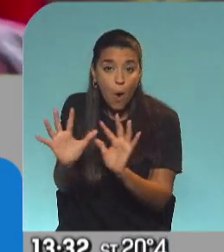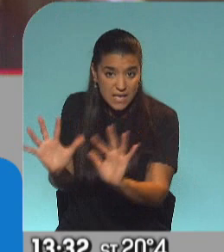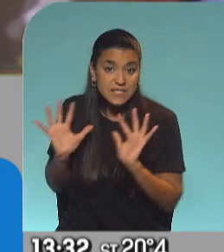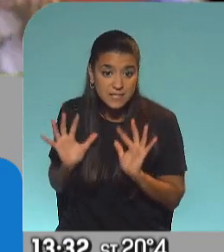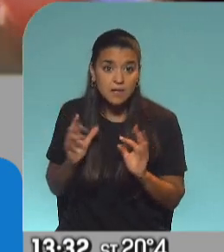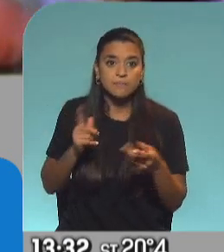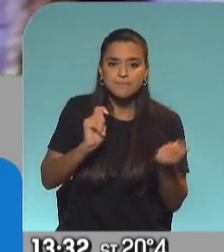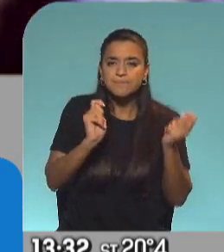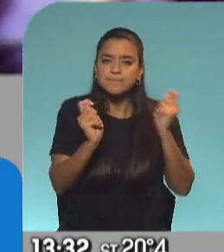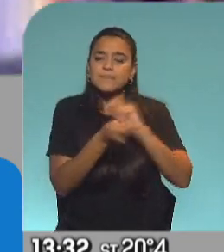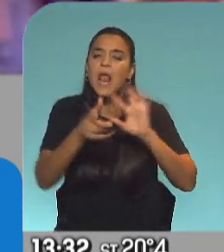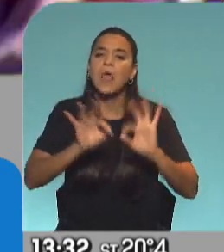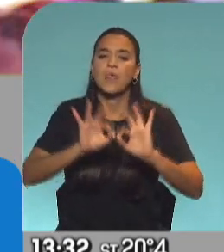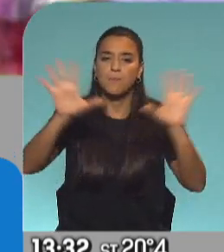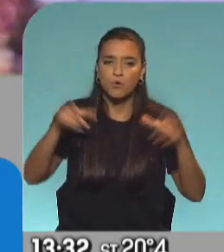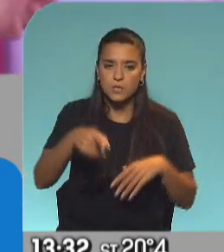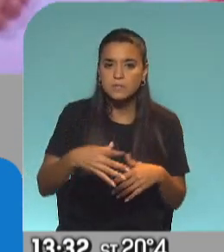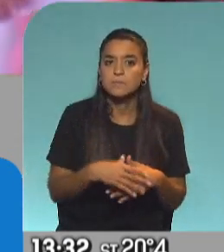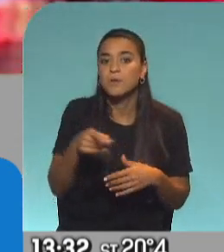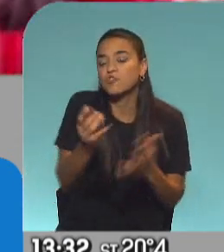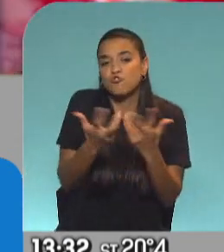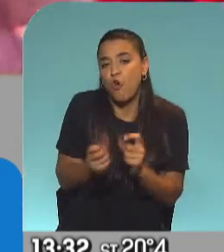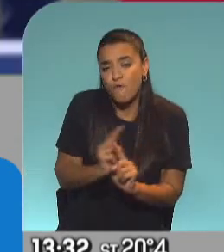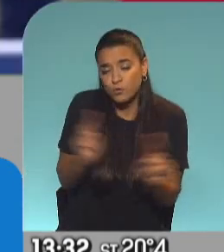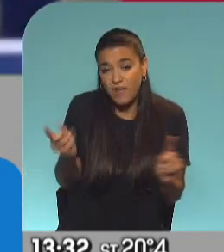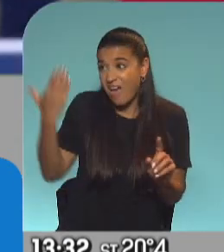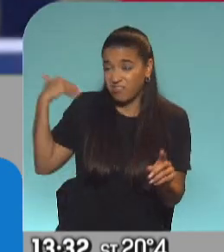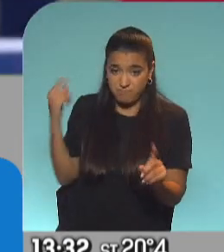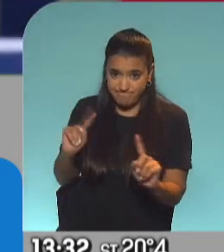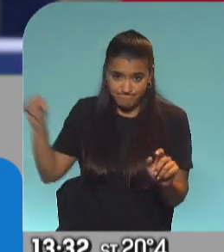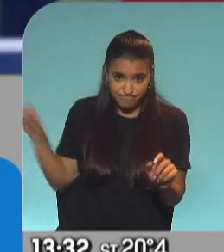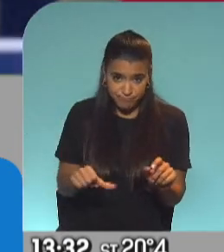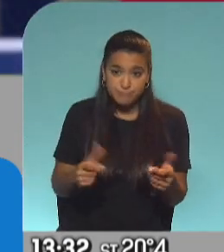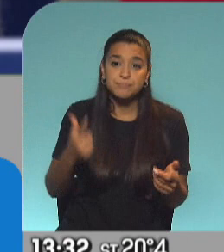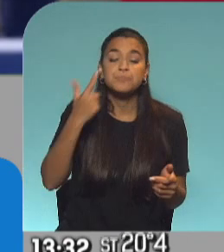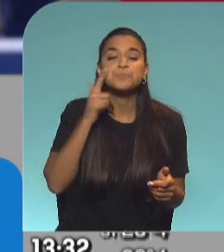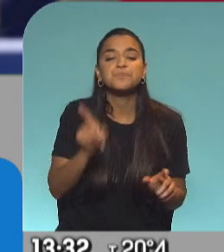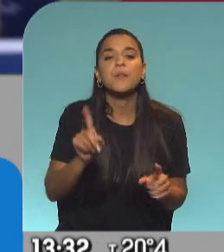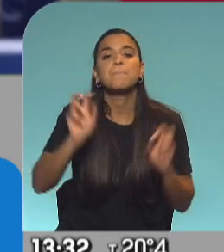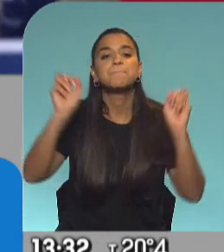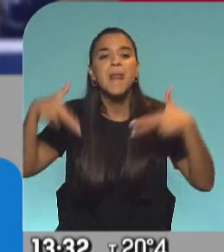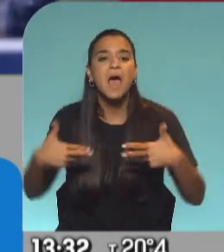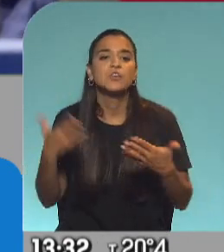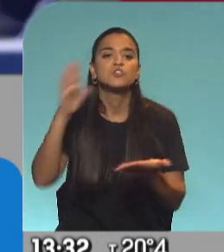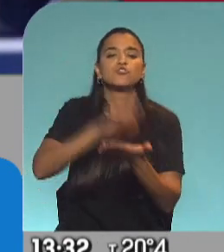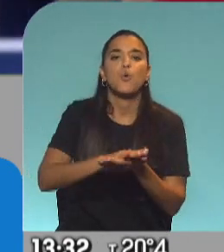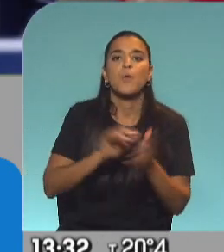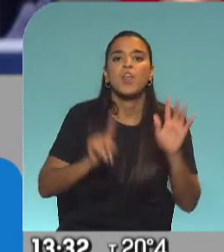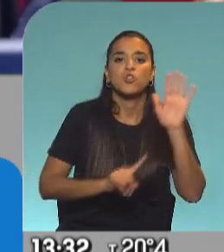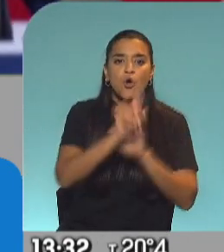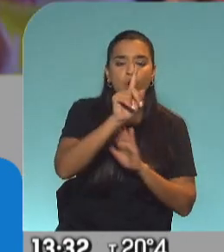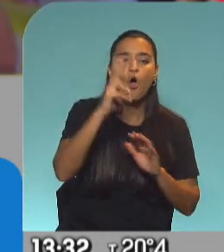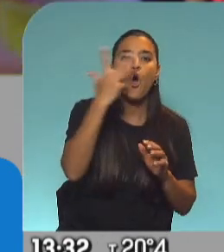la transición a la democracia. El argumento es que esto no funcionó y no ha funcionado. Vamos a ver otra estrategia hacia el Triángulo Norte,